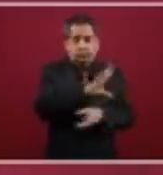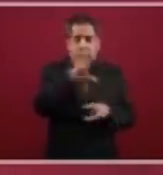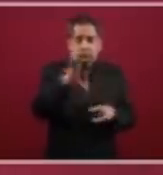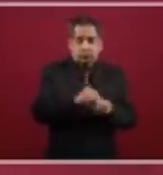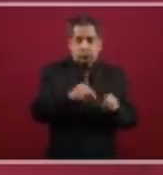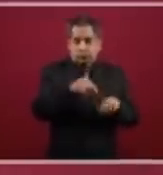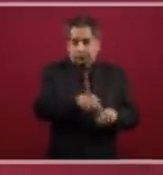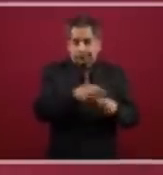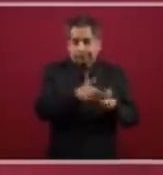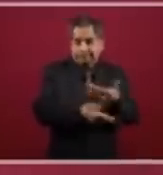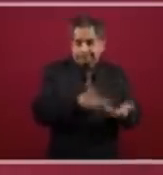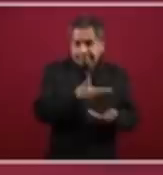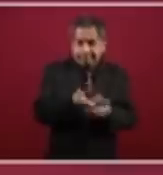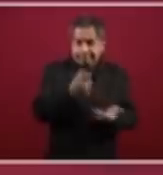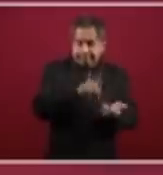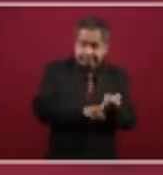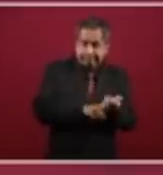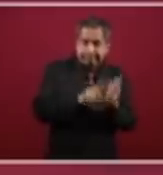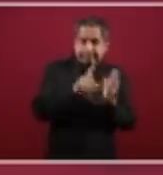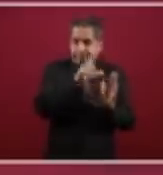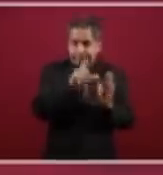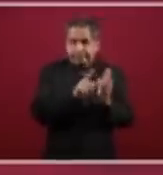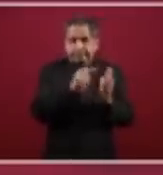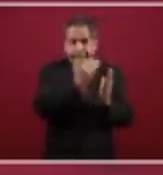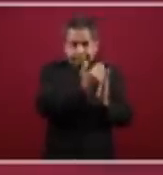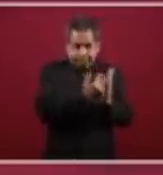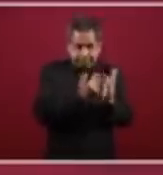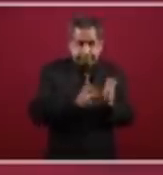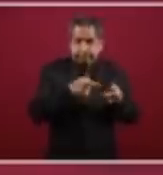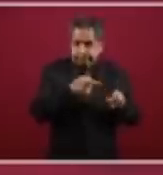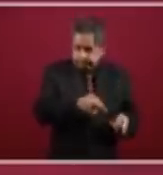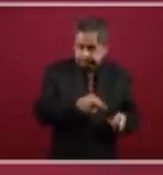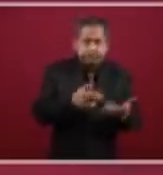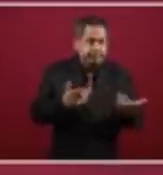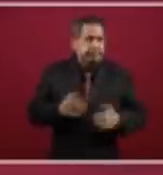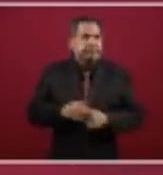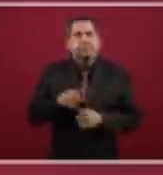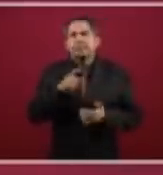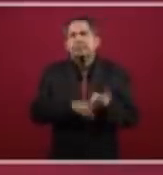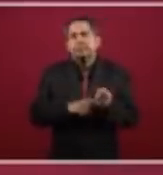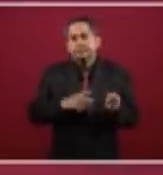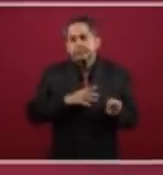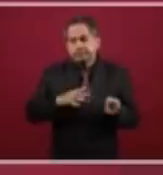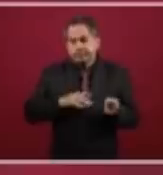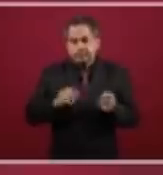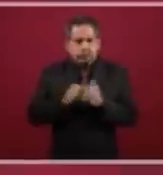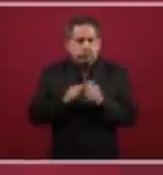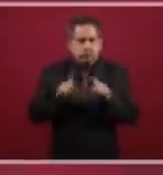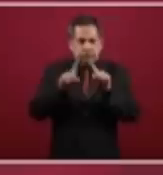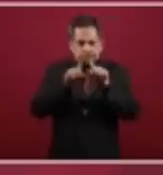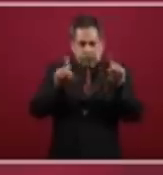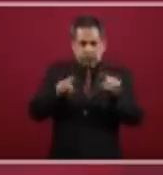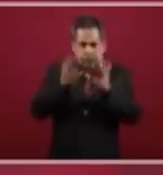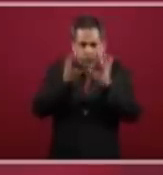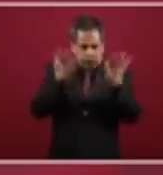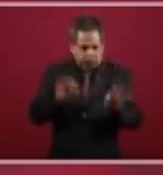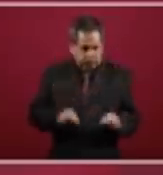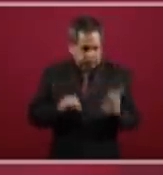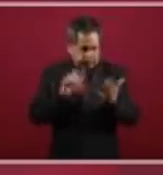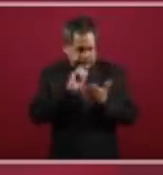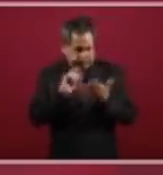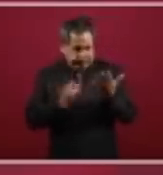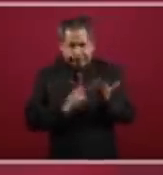están estableciéndose, que son un número importante, ahí con un formato que le llamamos un